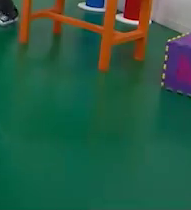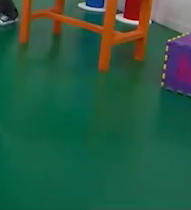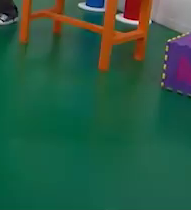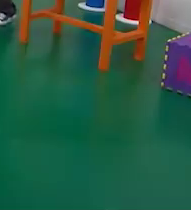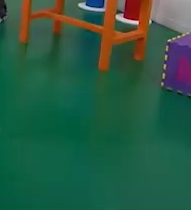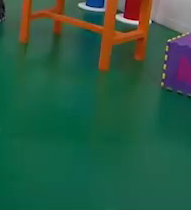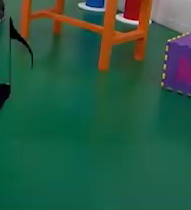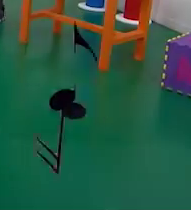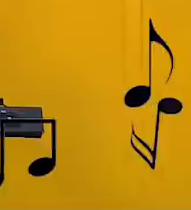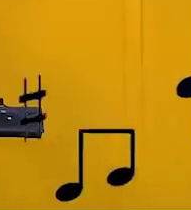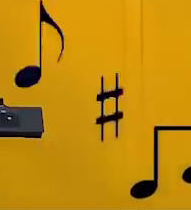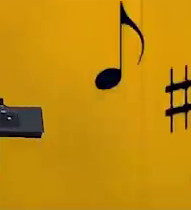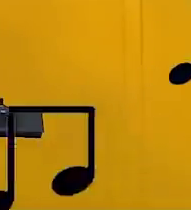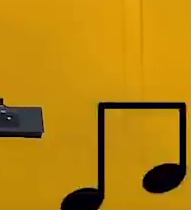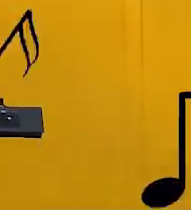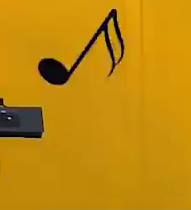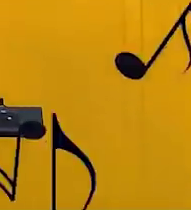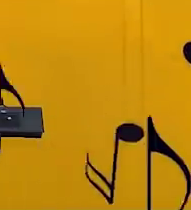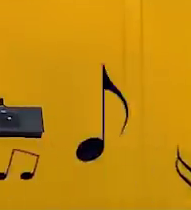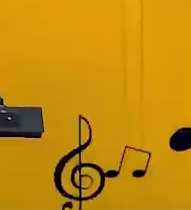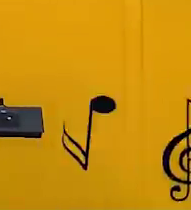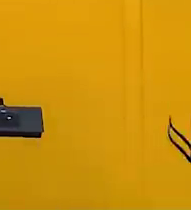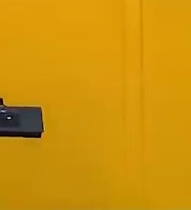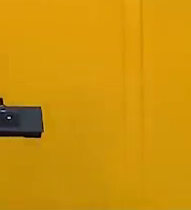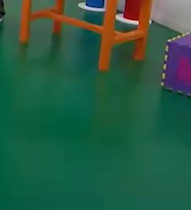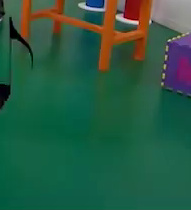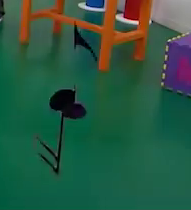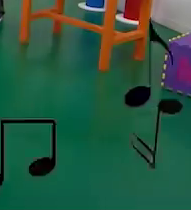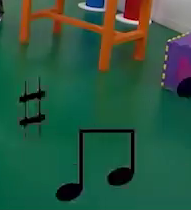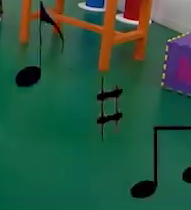Suena grave el trombón.